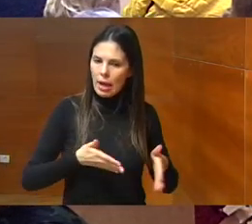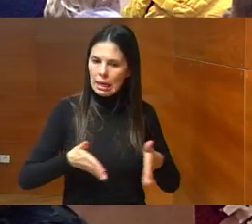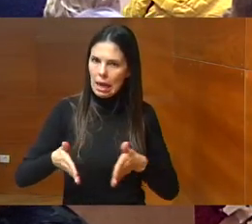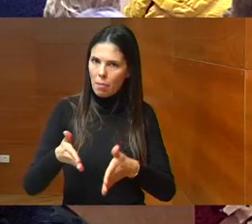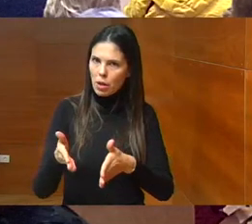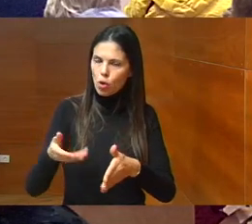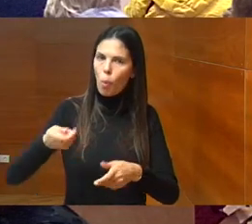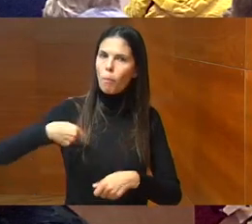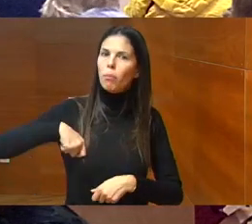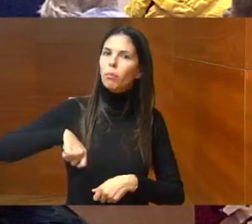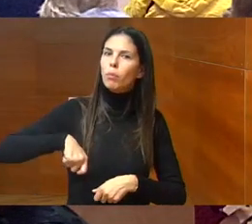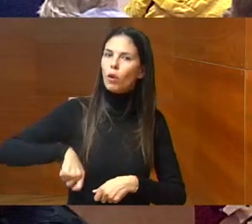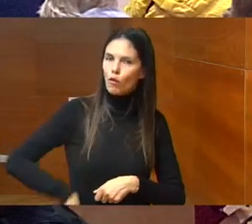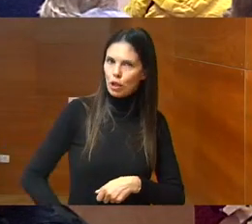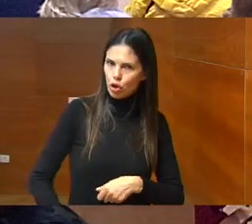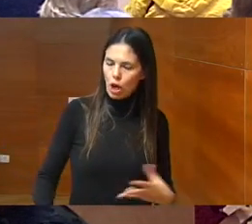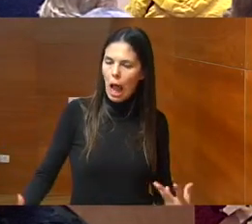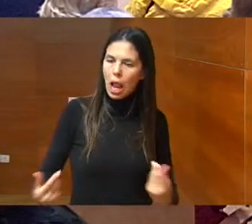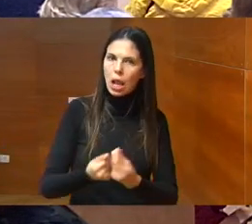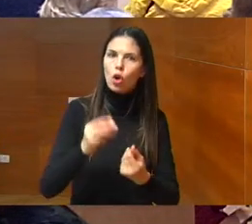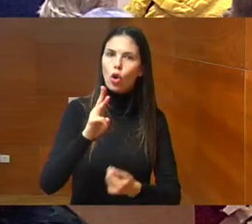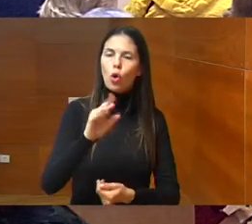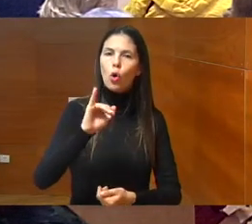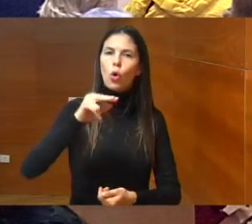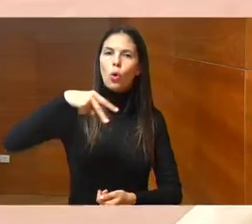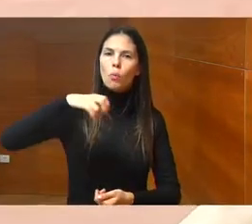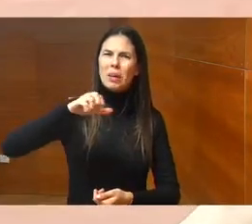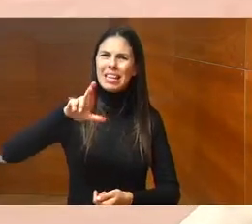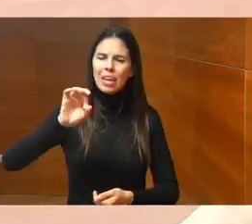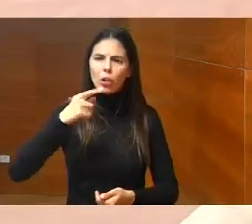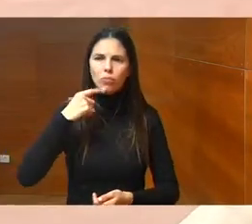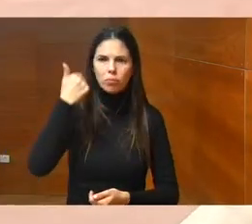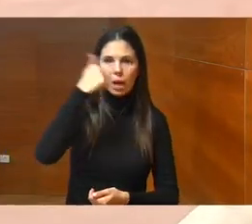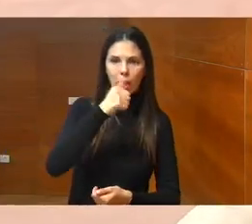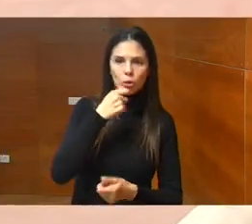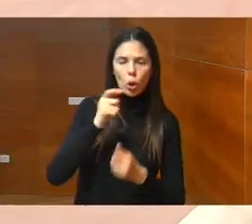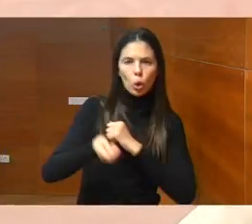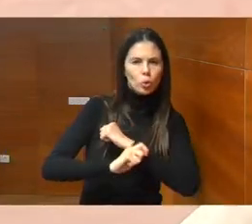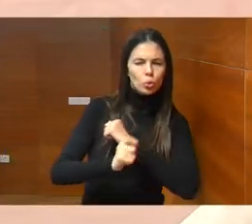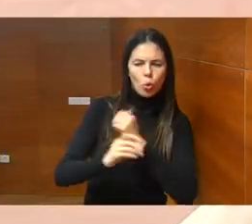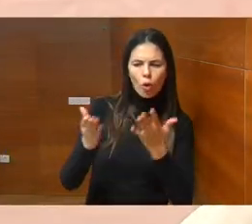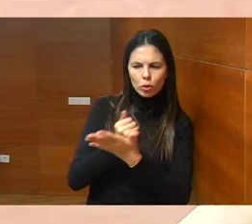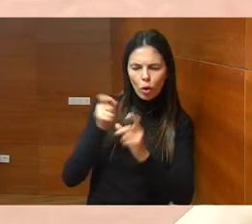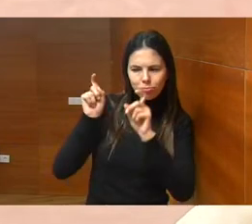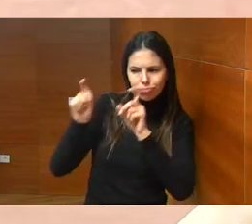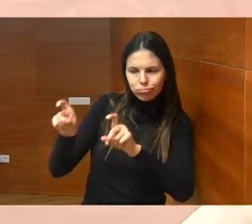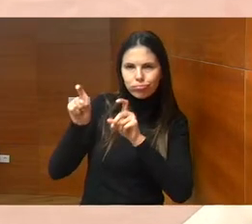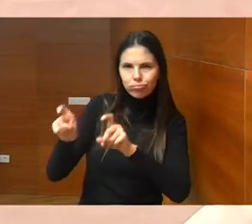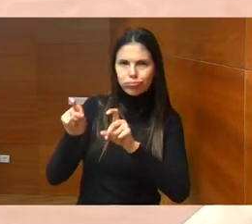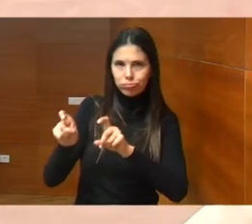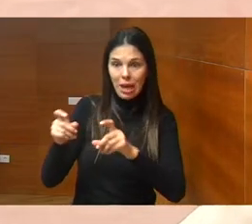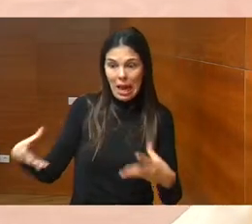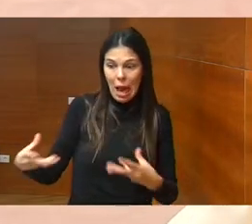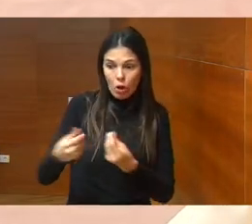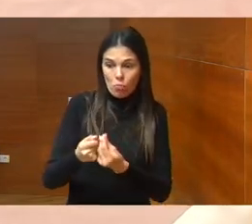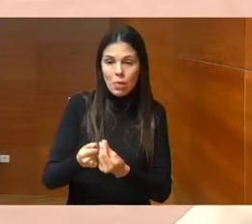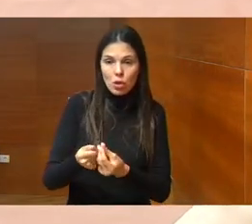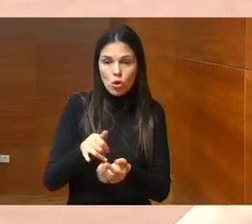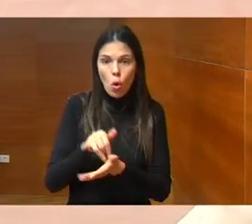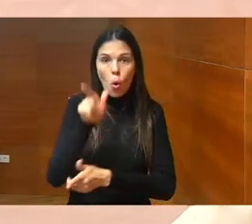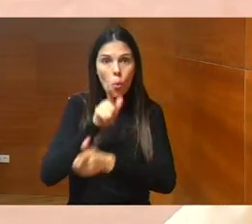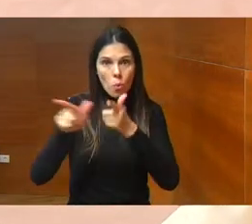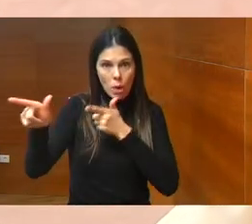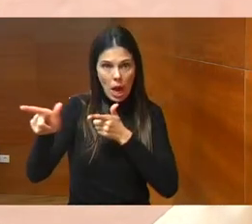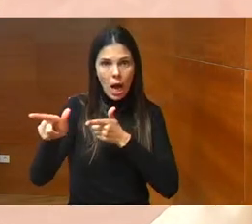con con piñeiro con el aprendeu todos sus trucos de Aviación acompañó en unas vías